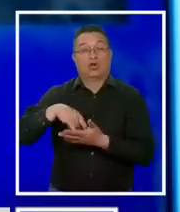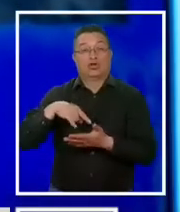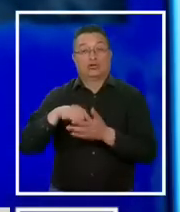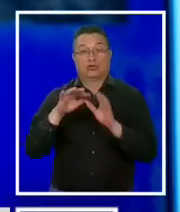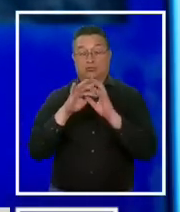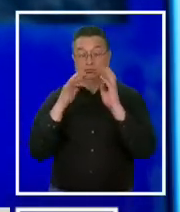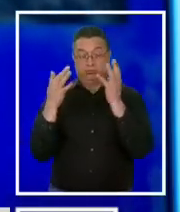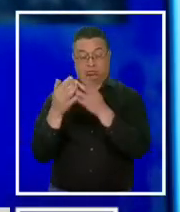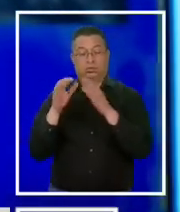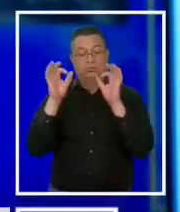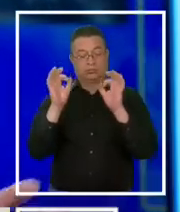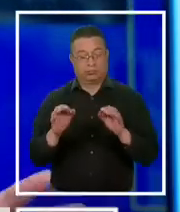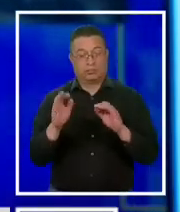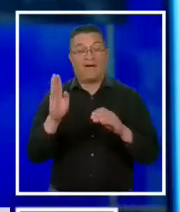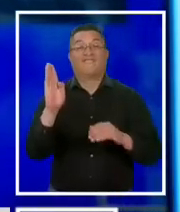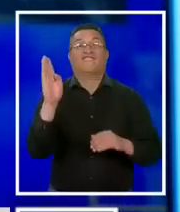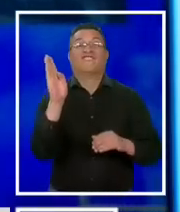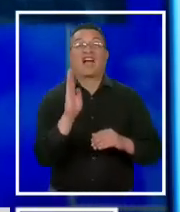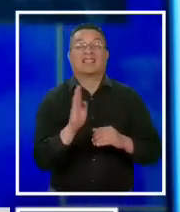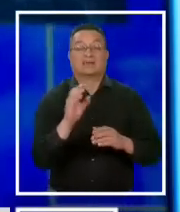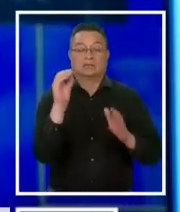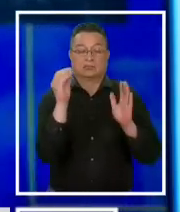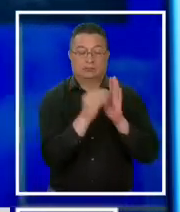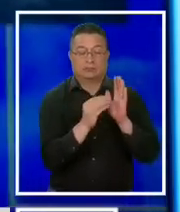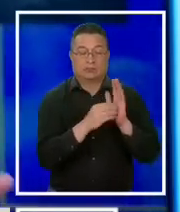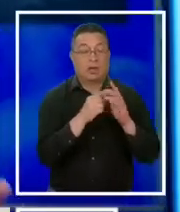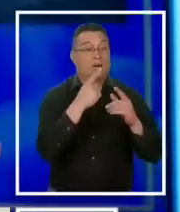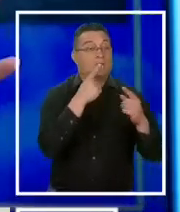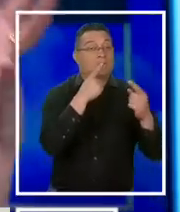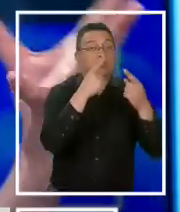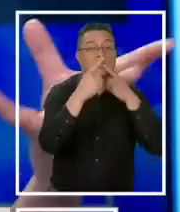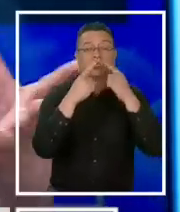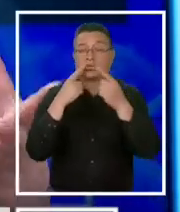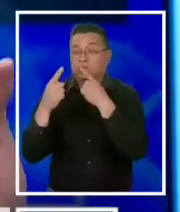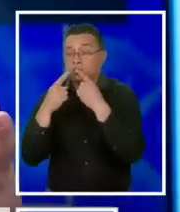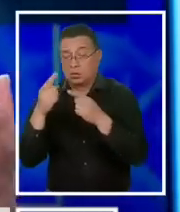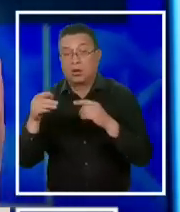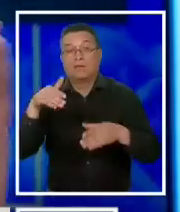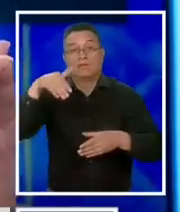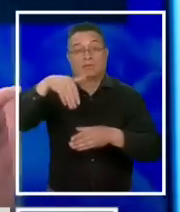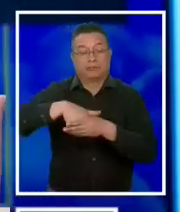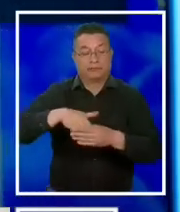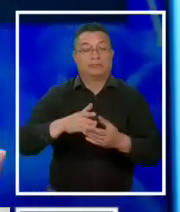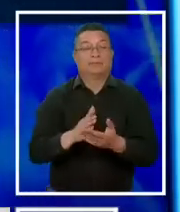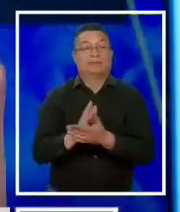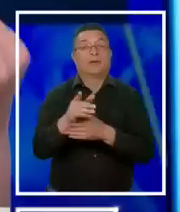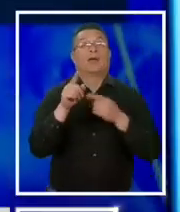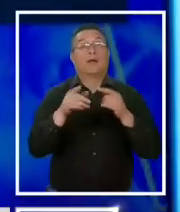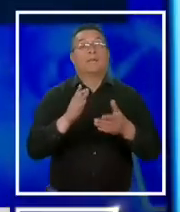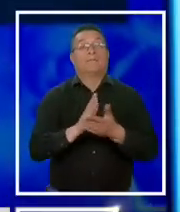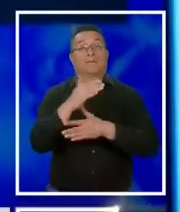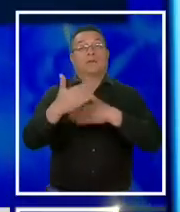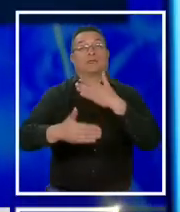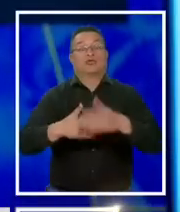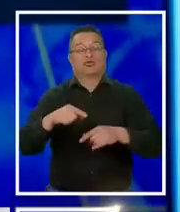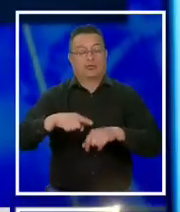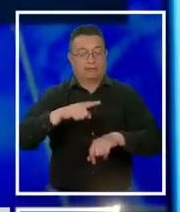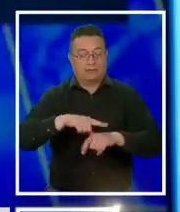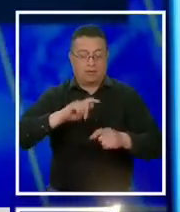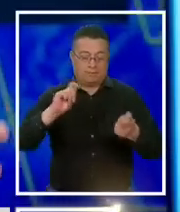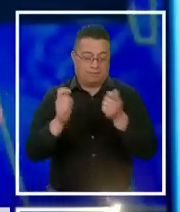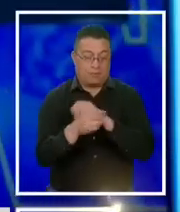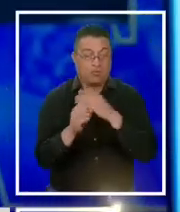pleno definiera las bases que iban a ir a consulta o que van a hacer el inicio del proceso de este nuevo momento